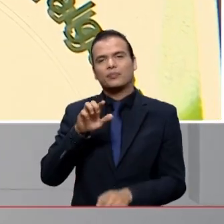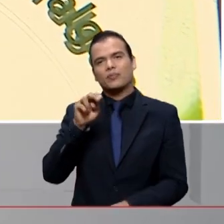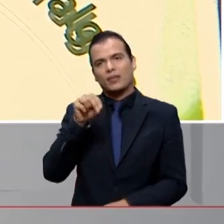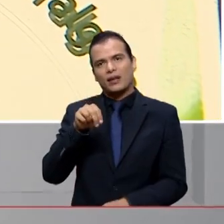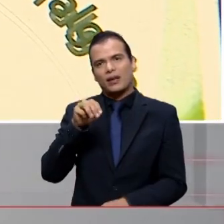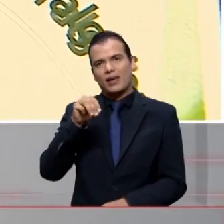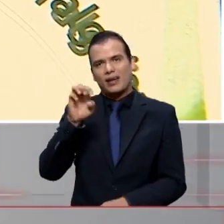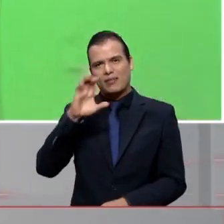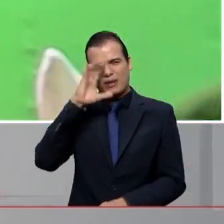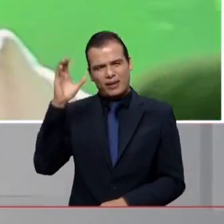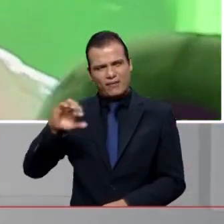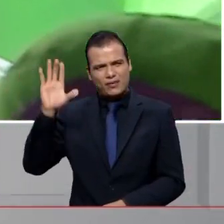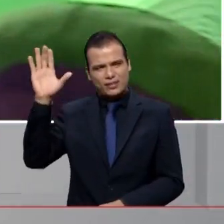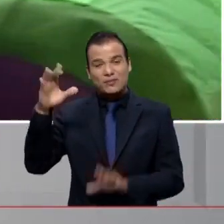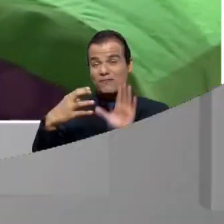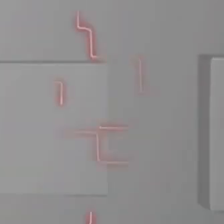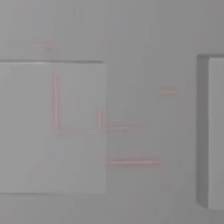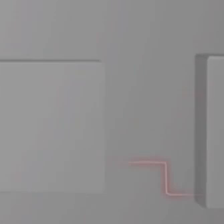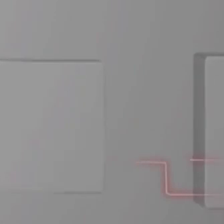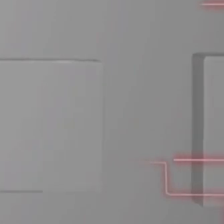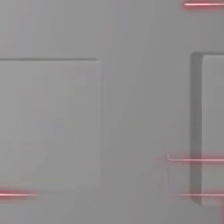de la campaña.